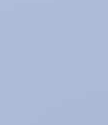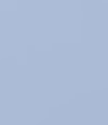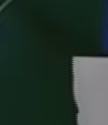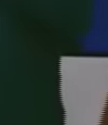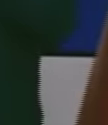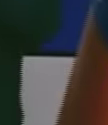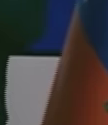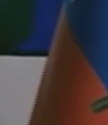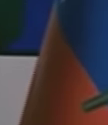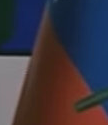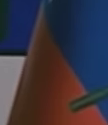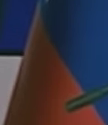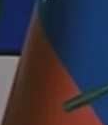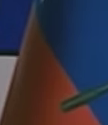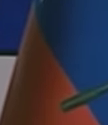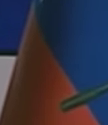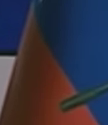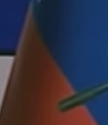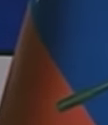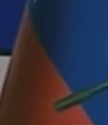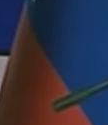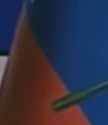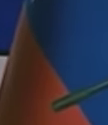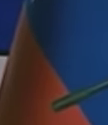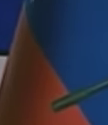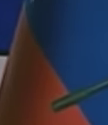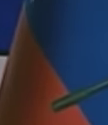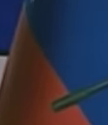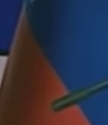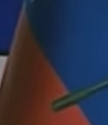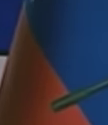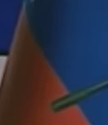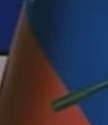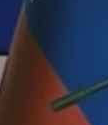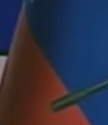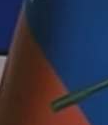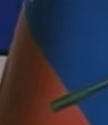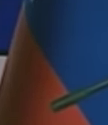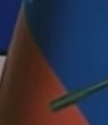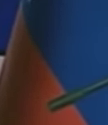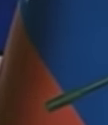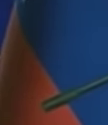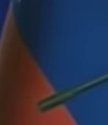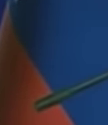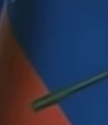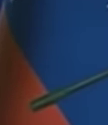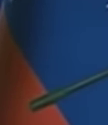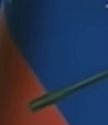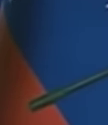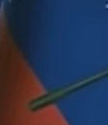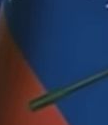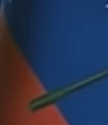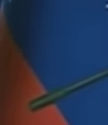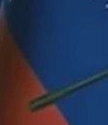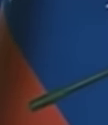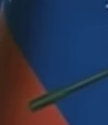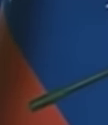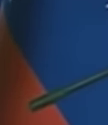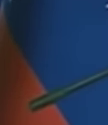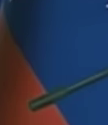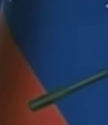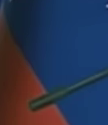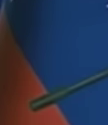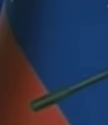Siete empresas contratadas en el municipio de Maracaibo para la misma función, la recolección de la